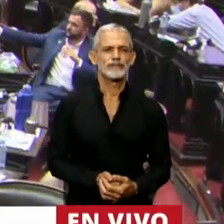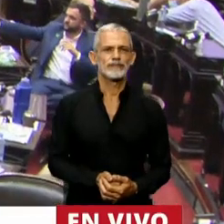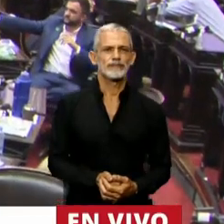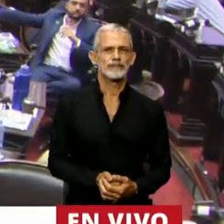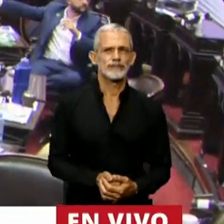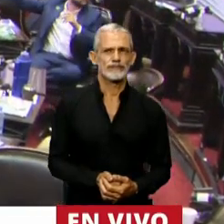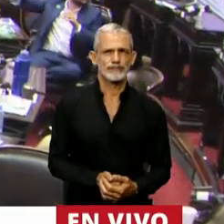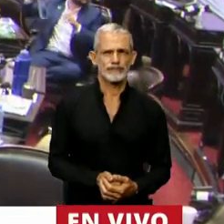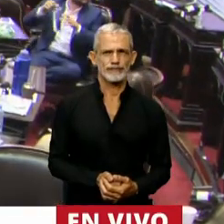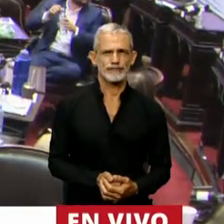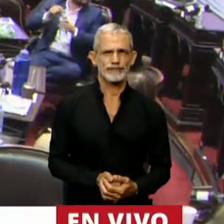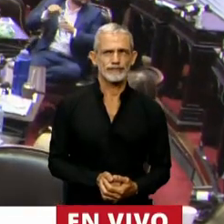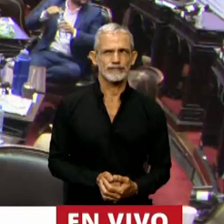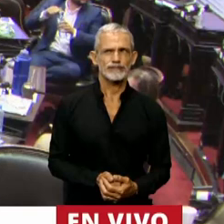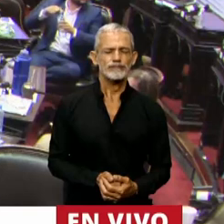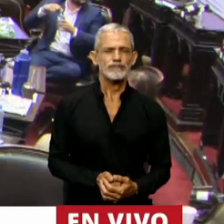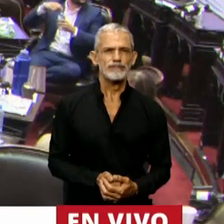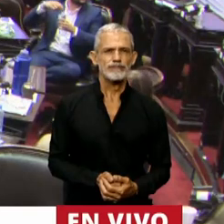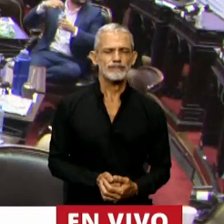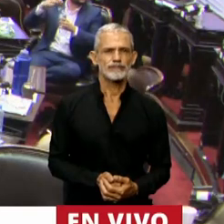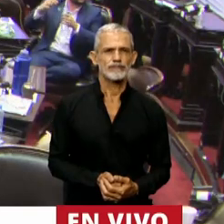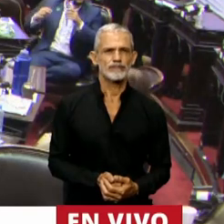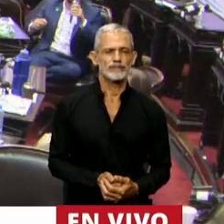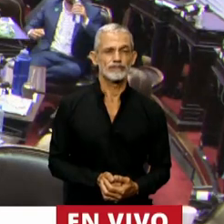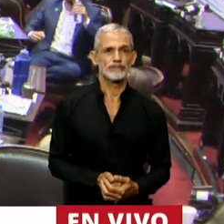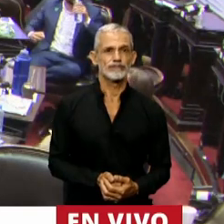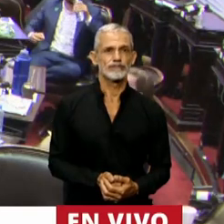bien. No, lo acorté un montón, pues, ¿no?